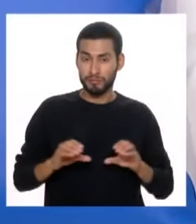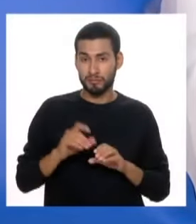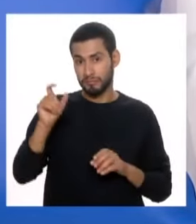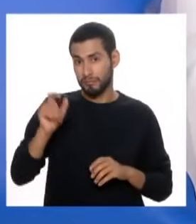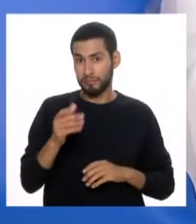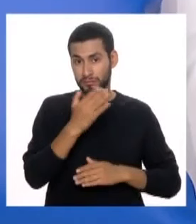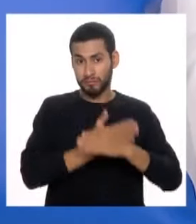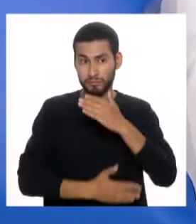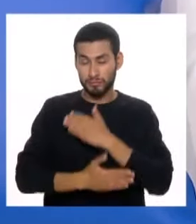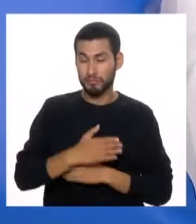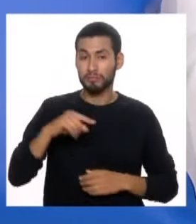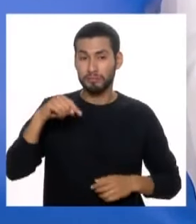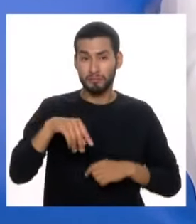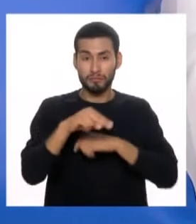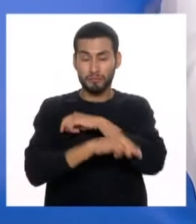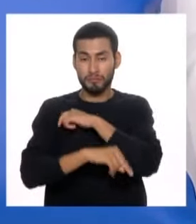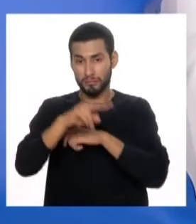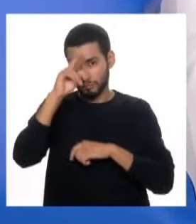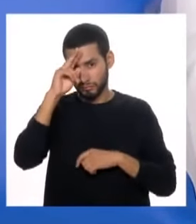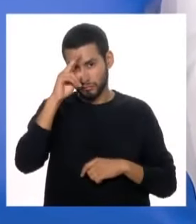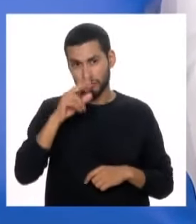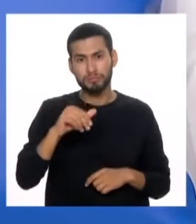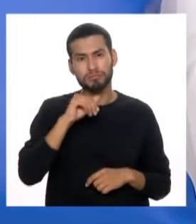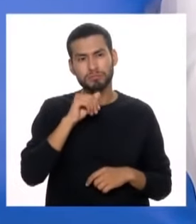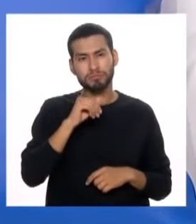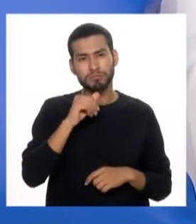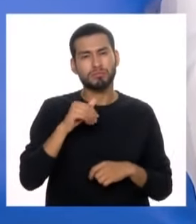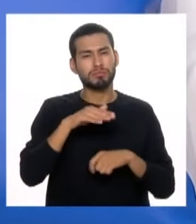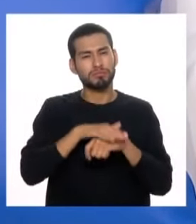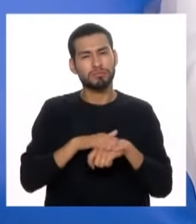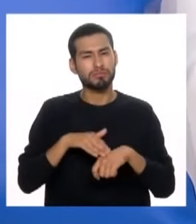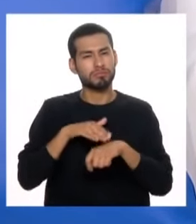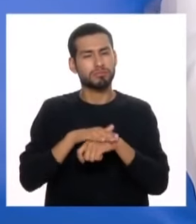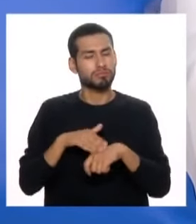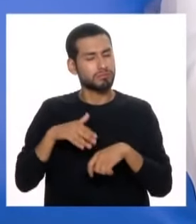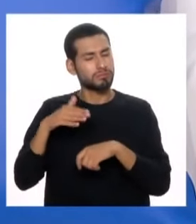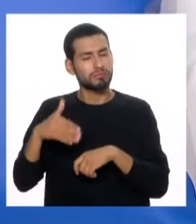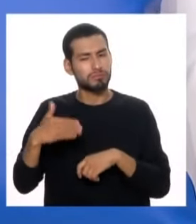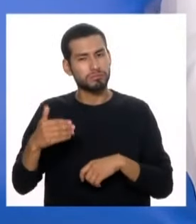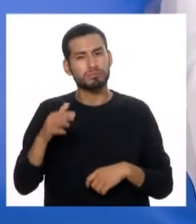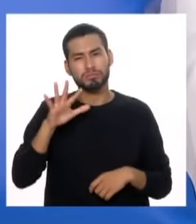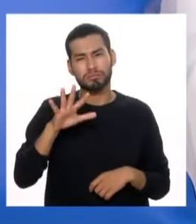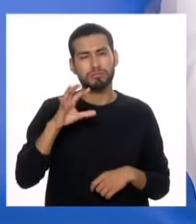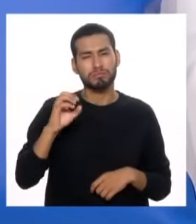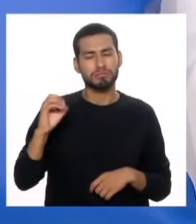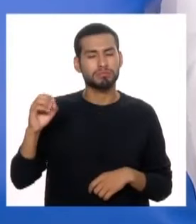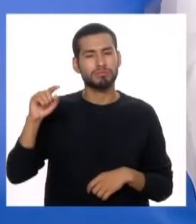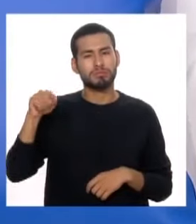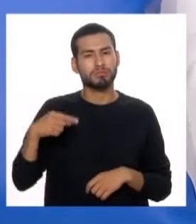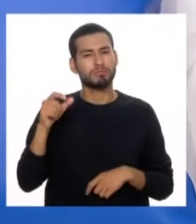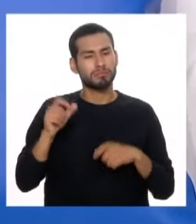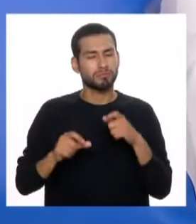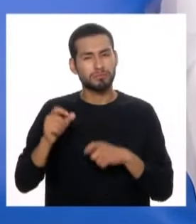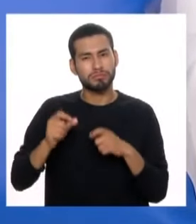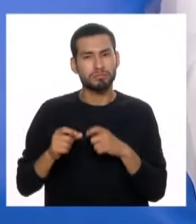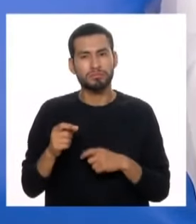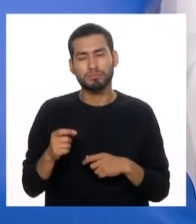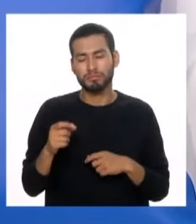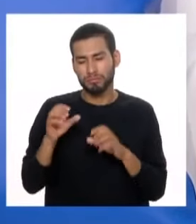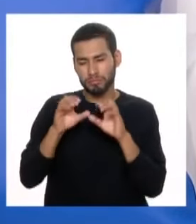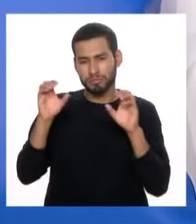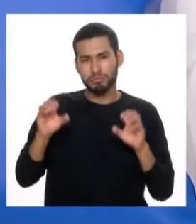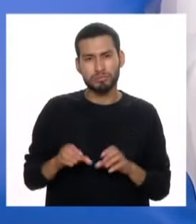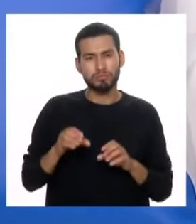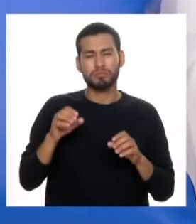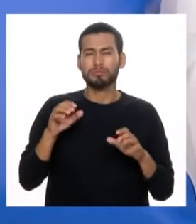con discapacidad a nivel nacional todavía está muy lenta, alrededor de 500.000 personas recién certificadas de